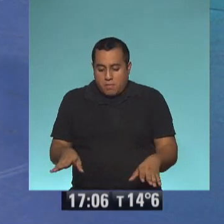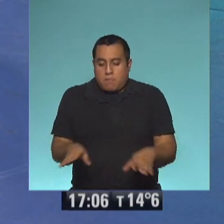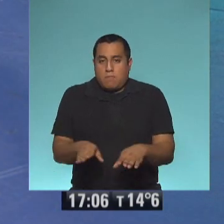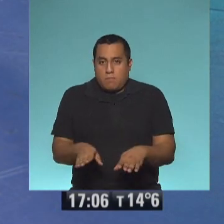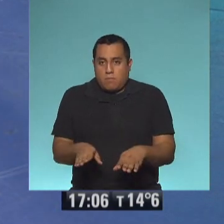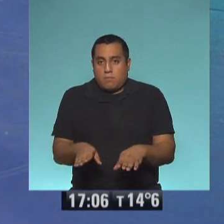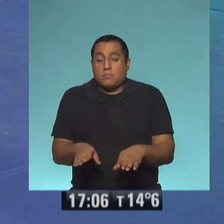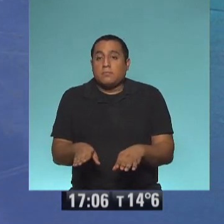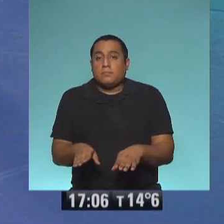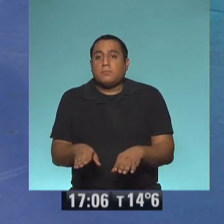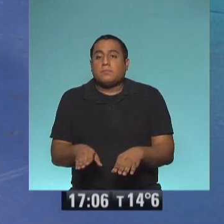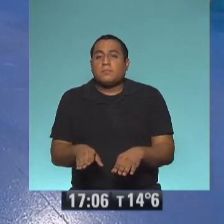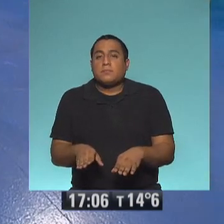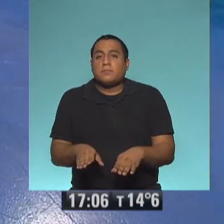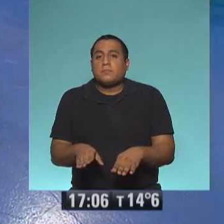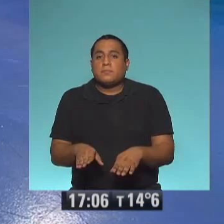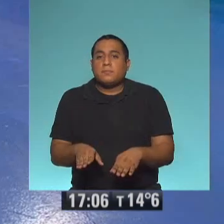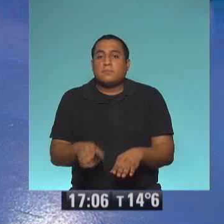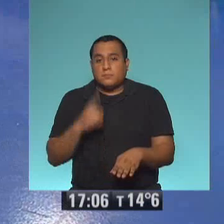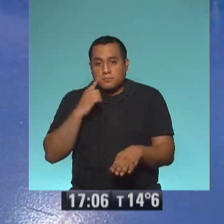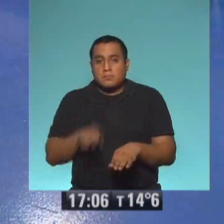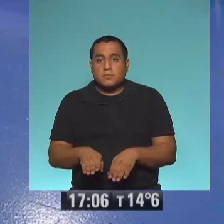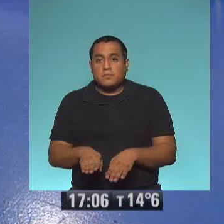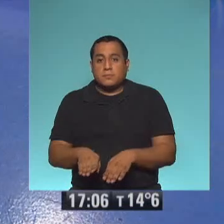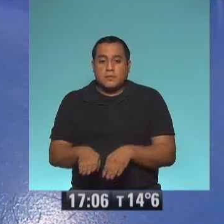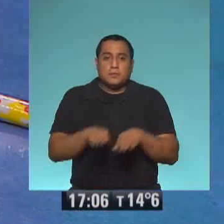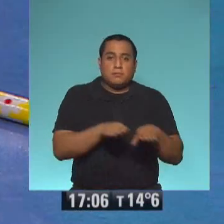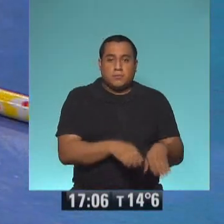llevarlo de un lado al otro hasta el final del pan